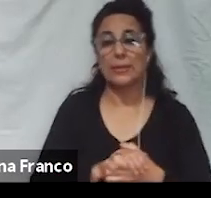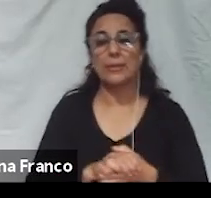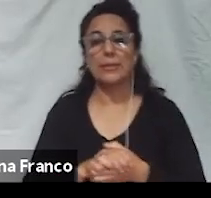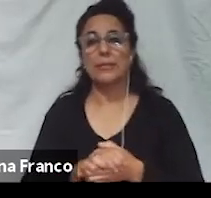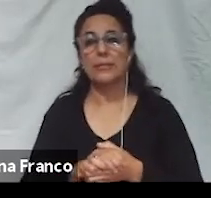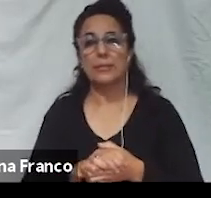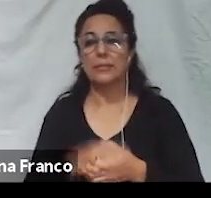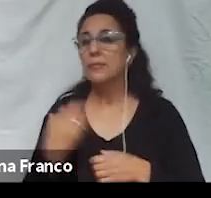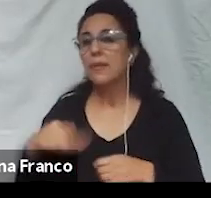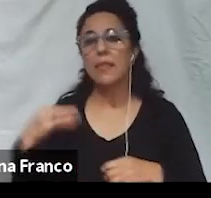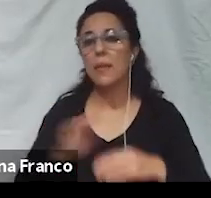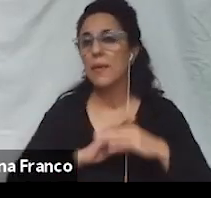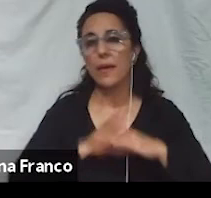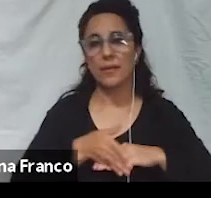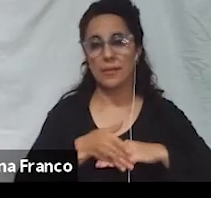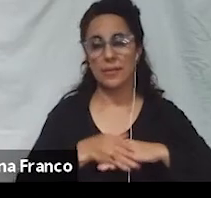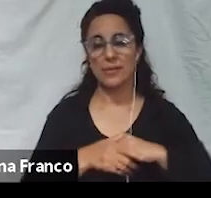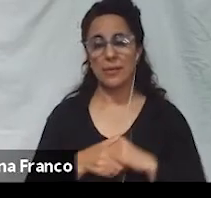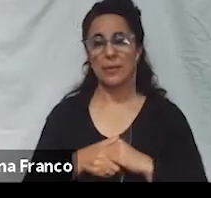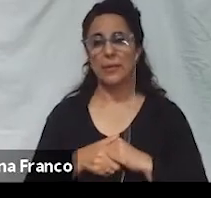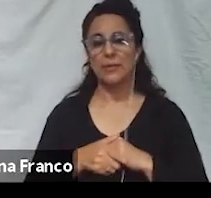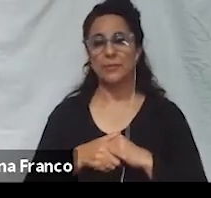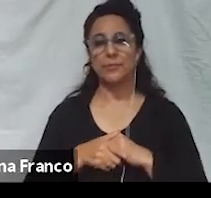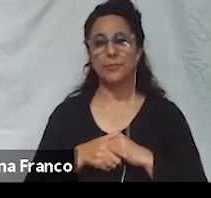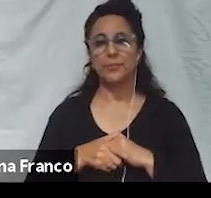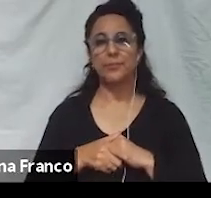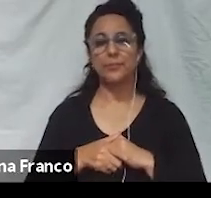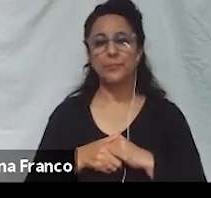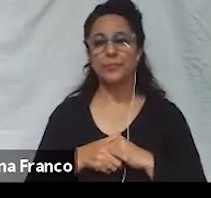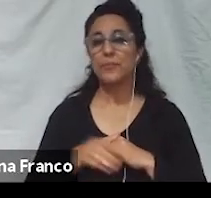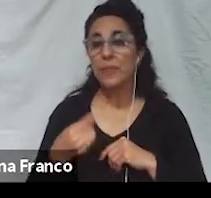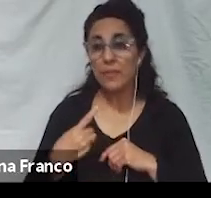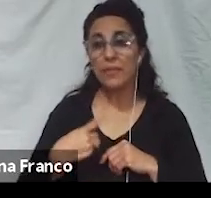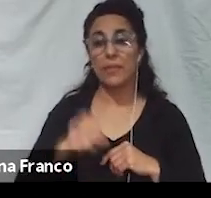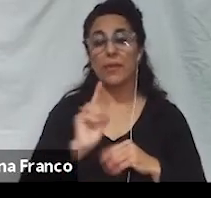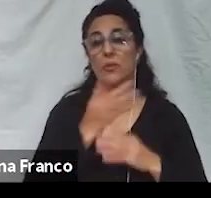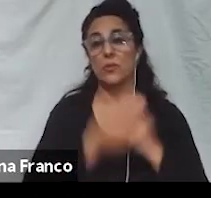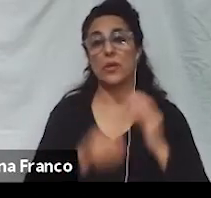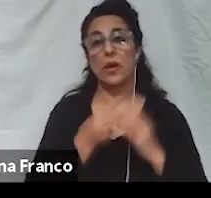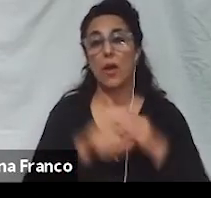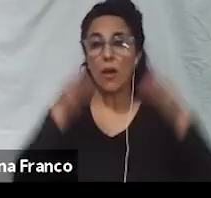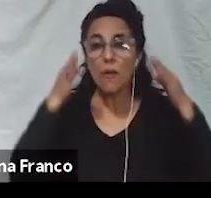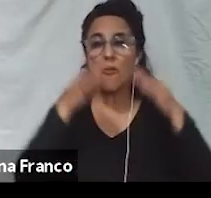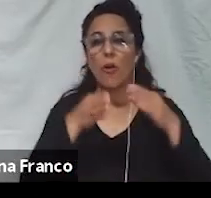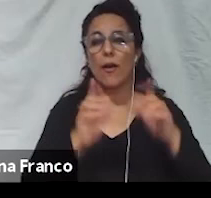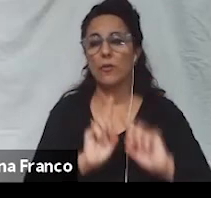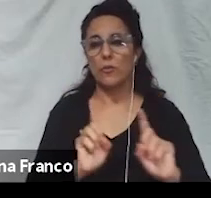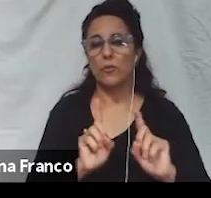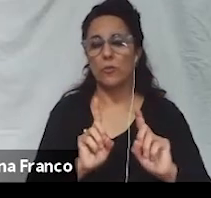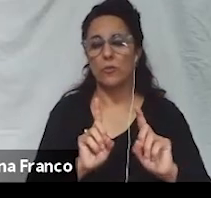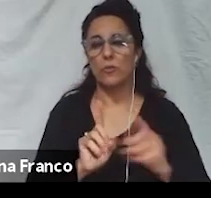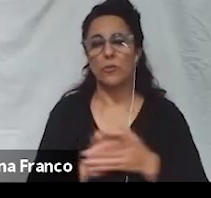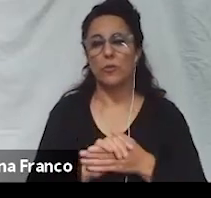en sí sea accesible y tomamos el reporte, lo vamos a hacer desde estos errores y no tanto